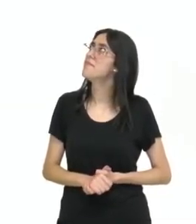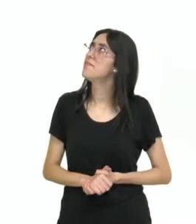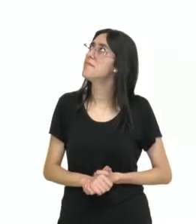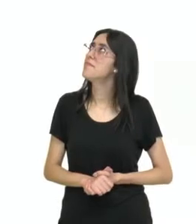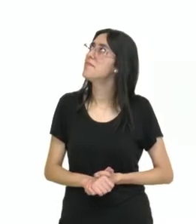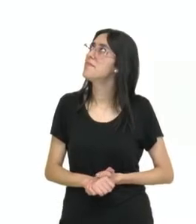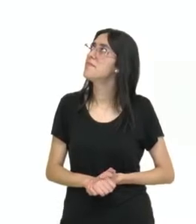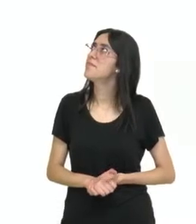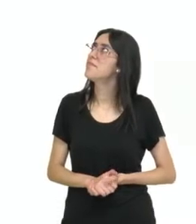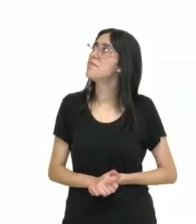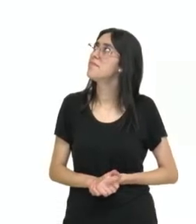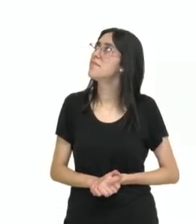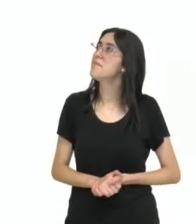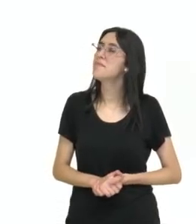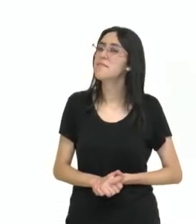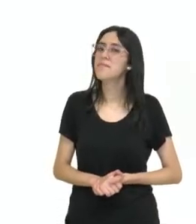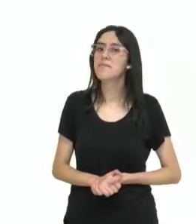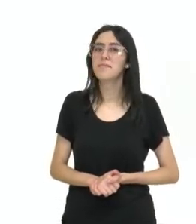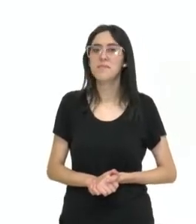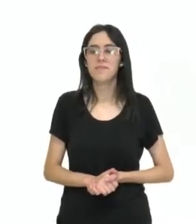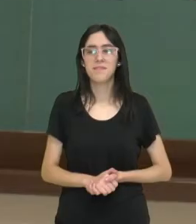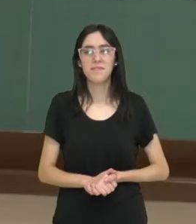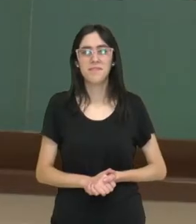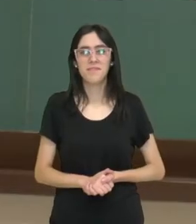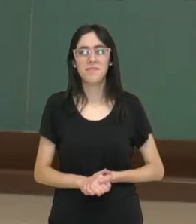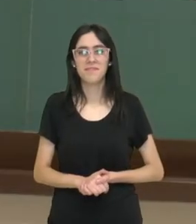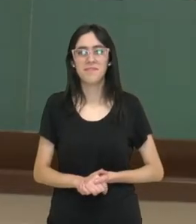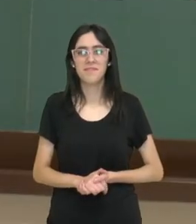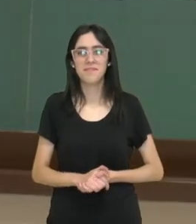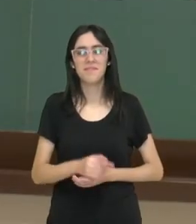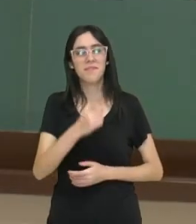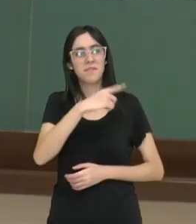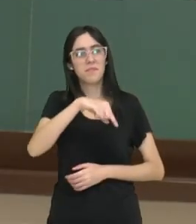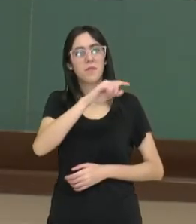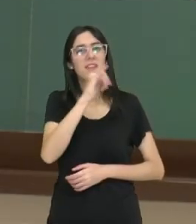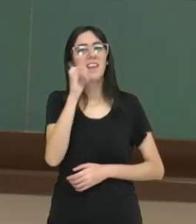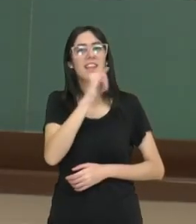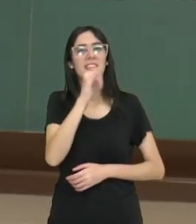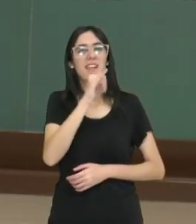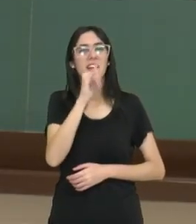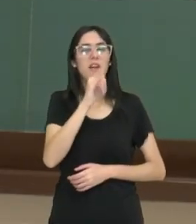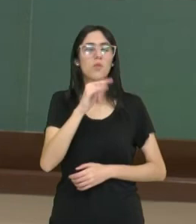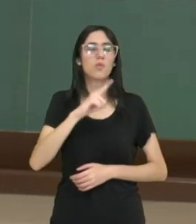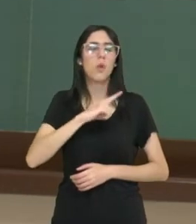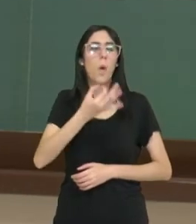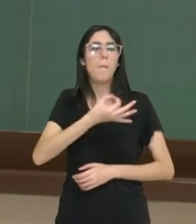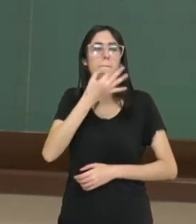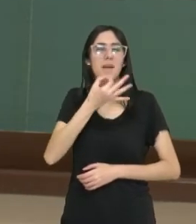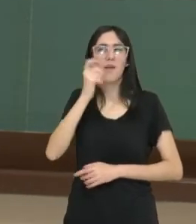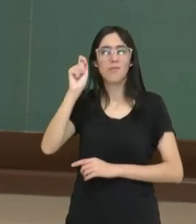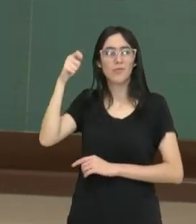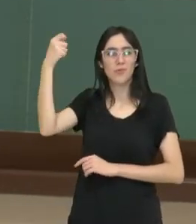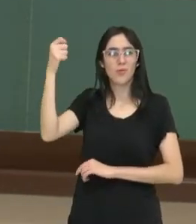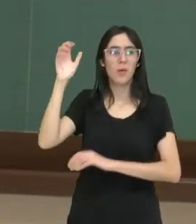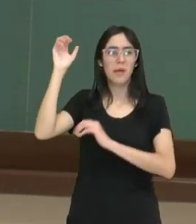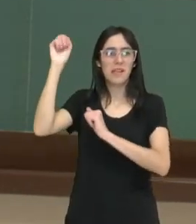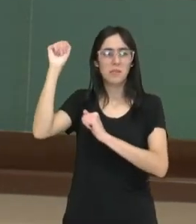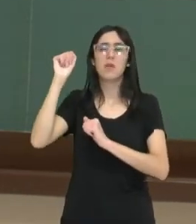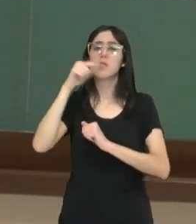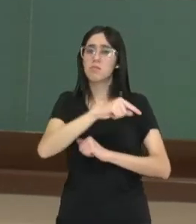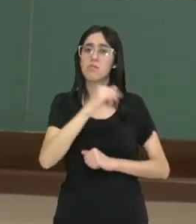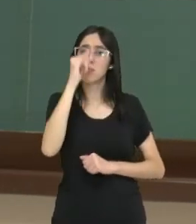de malo en eso? Sim, va bene, né? O italiano também tem